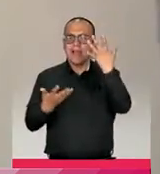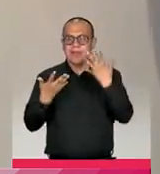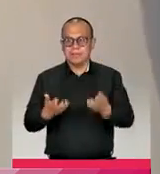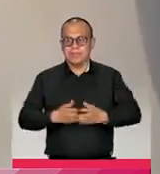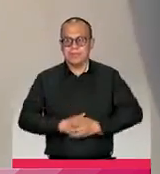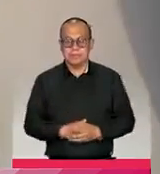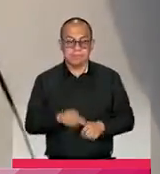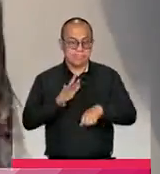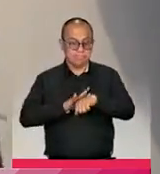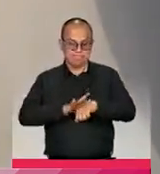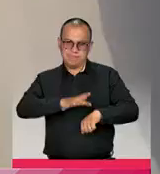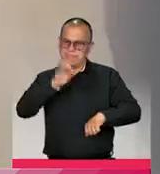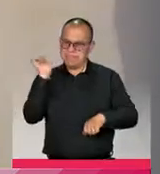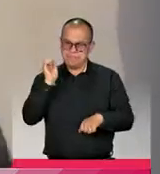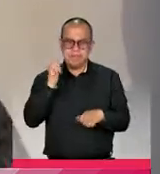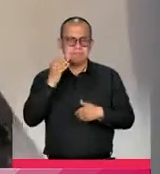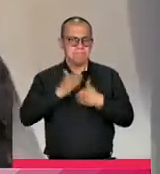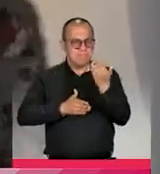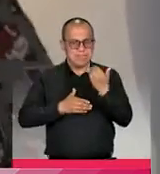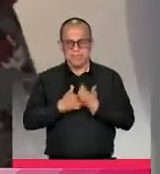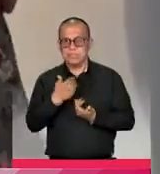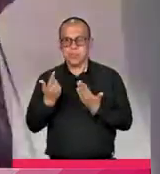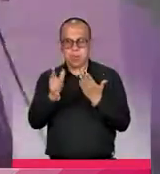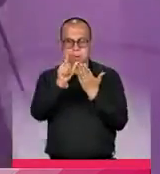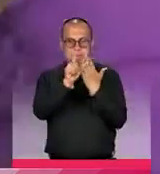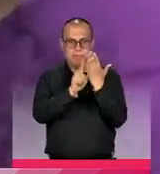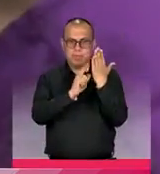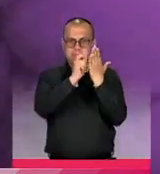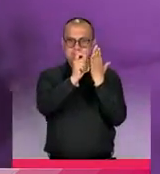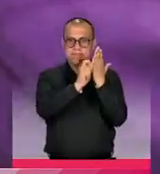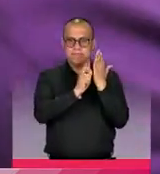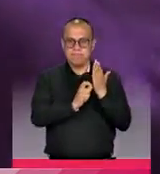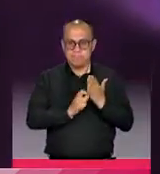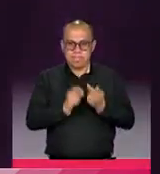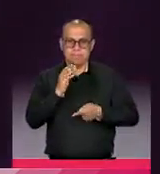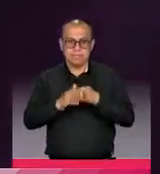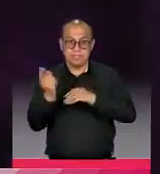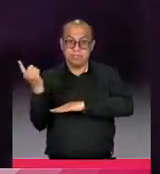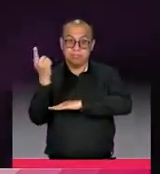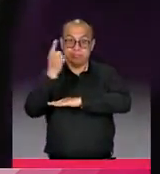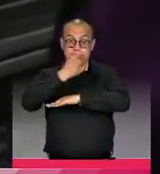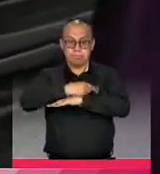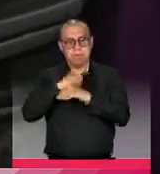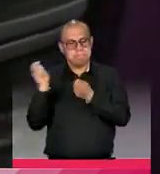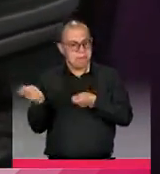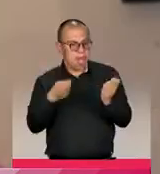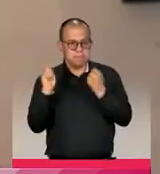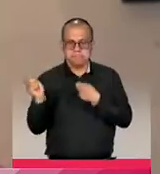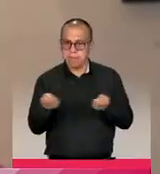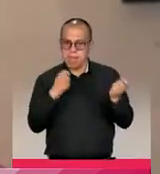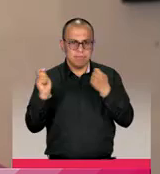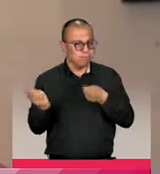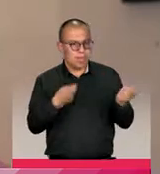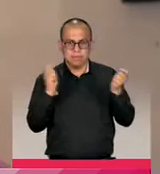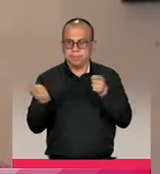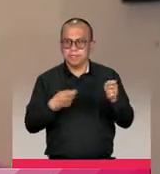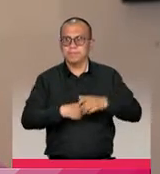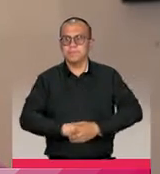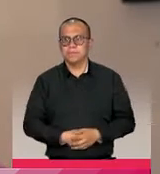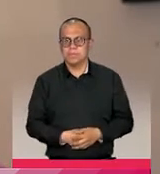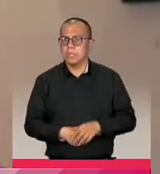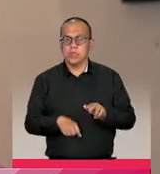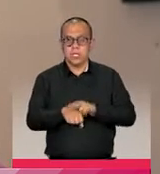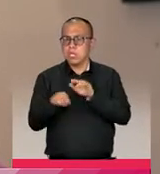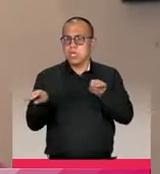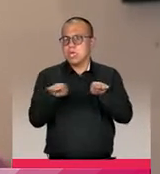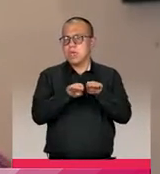Se levanta muy temprano para cumplir con la lista de encargos que va despachando durante el día. Pongo todo para como si estuviera